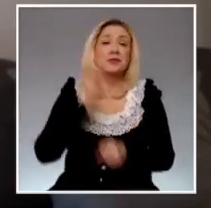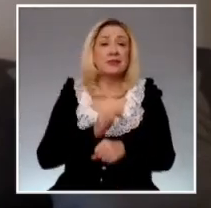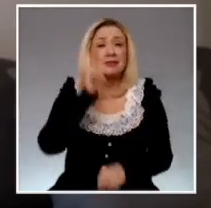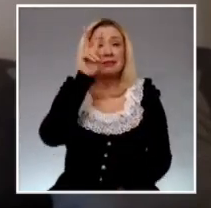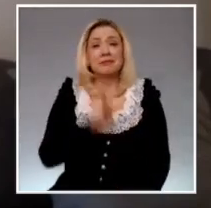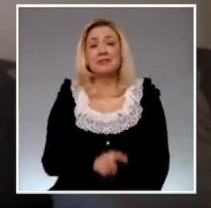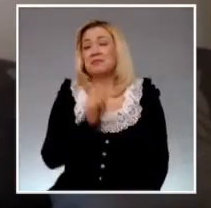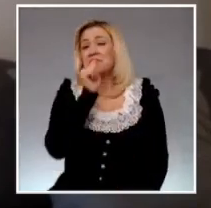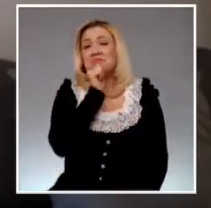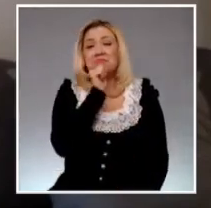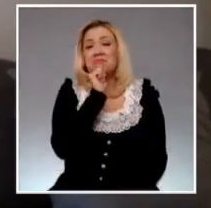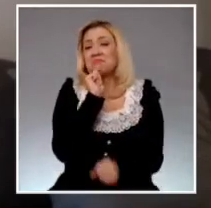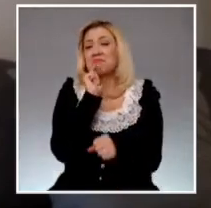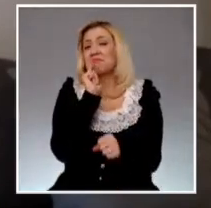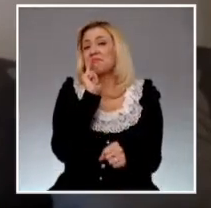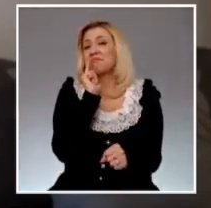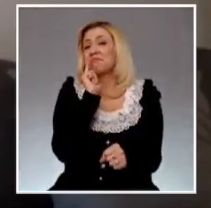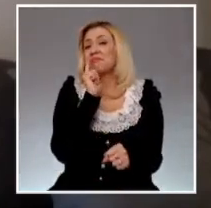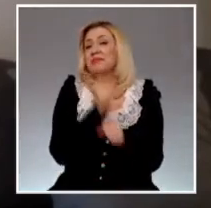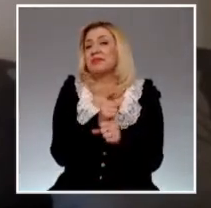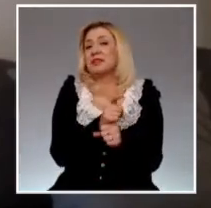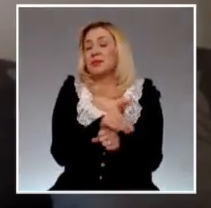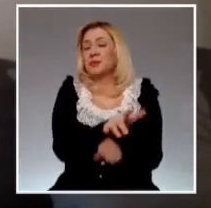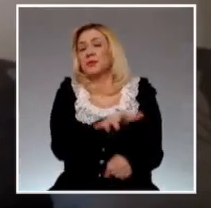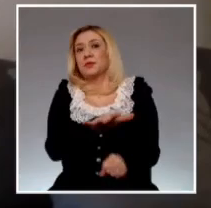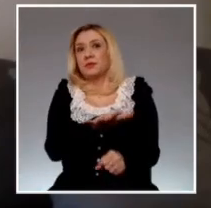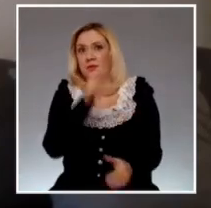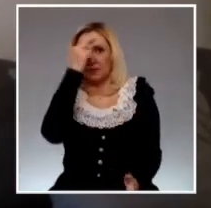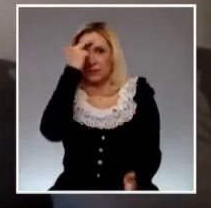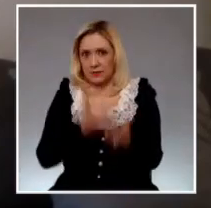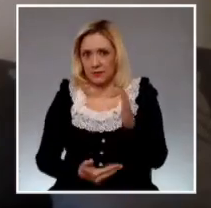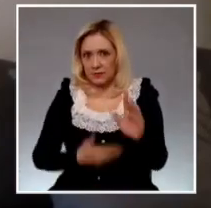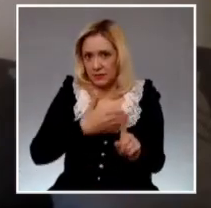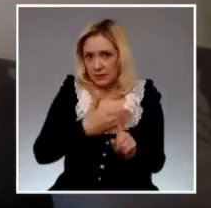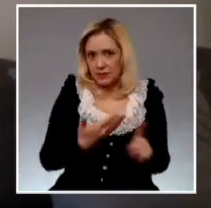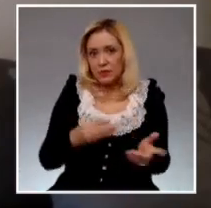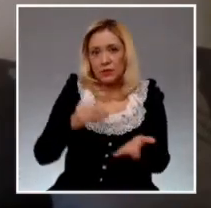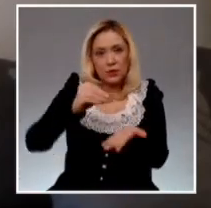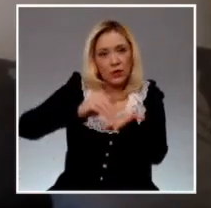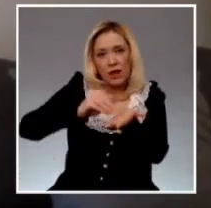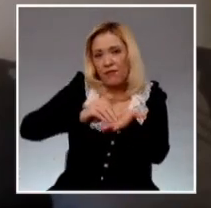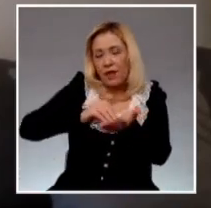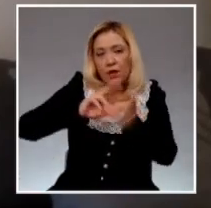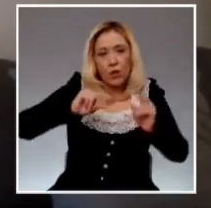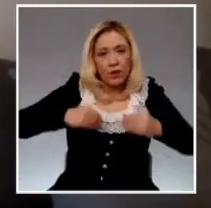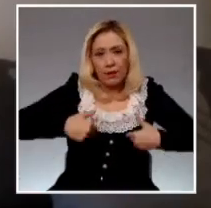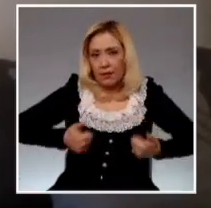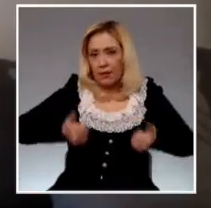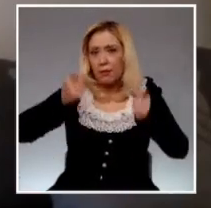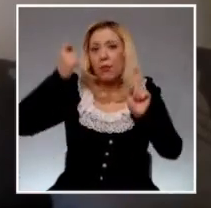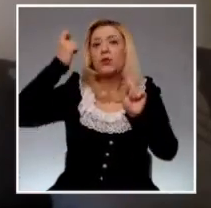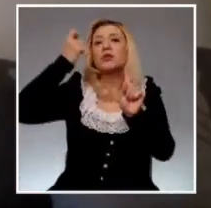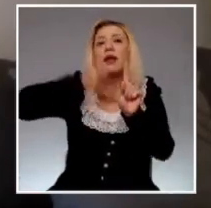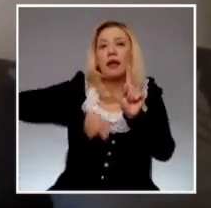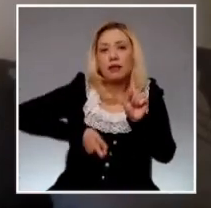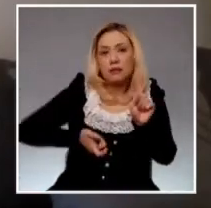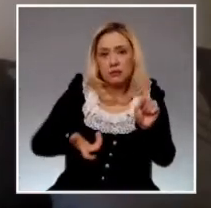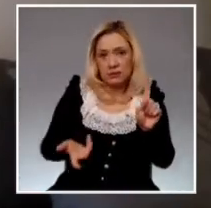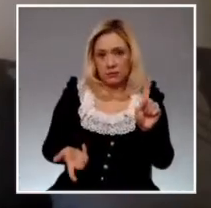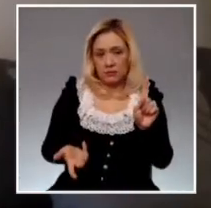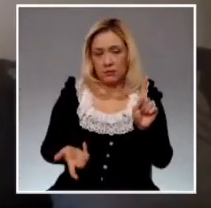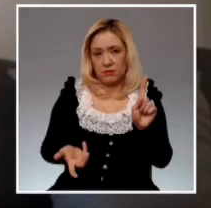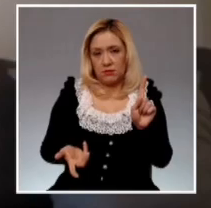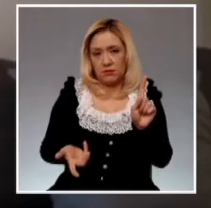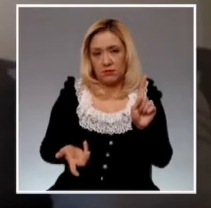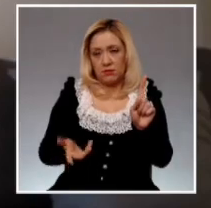tipo de violencia, por lo que esto se traduce a que todavía estamos muy lejos de su eliminación. Y esto no resulta